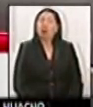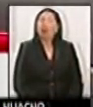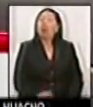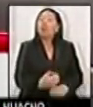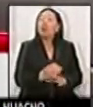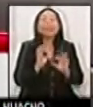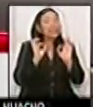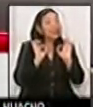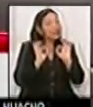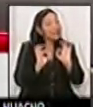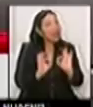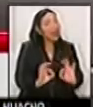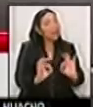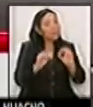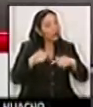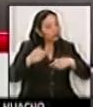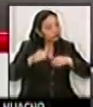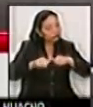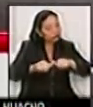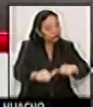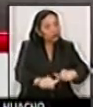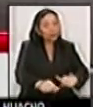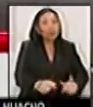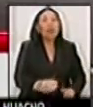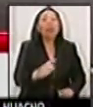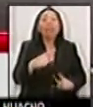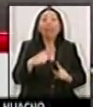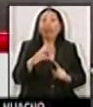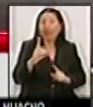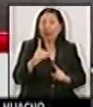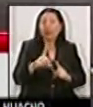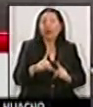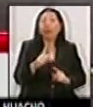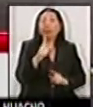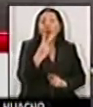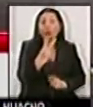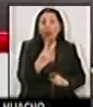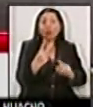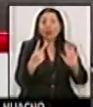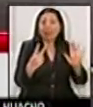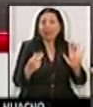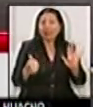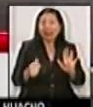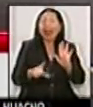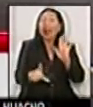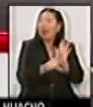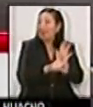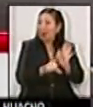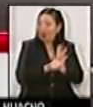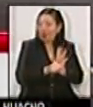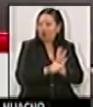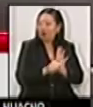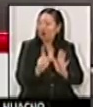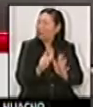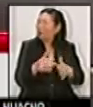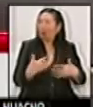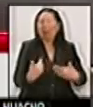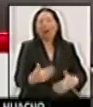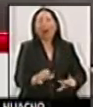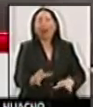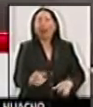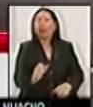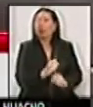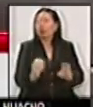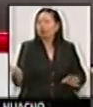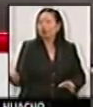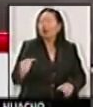forma permanente para los trabajadores del decreto legislativo 276. No podemos seguir jugando con la